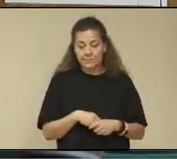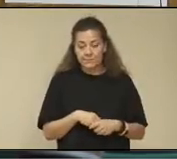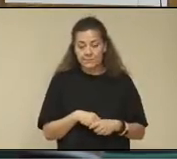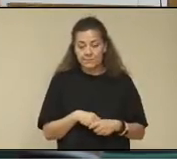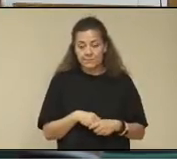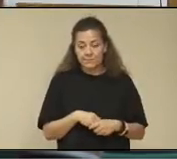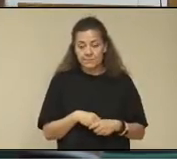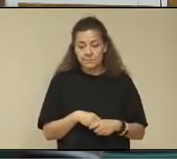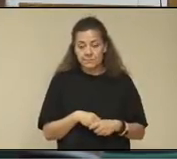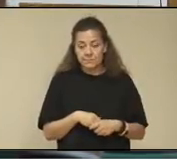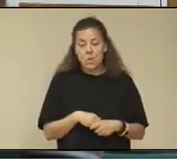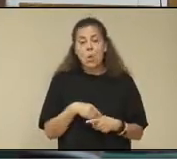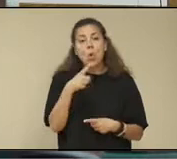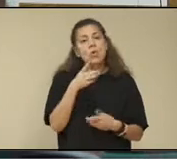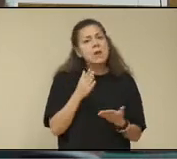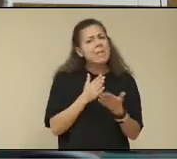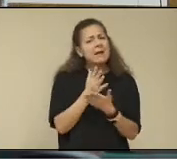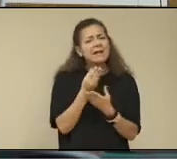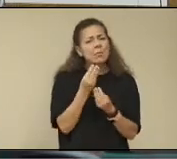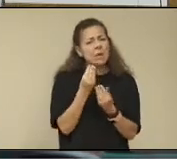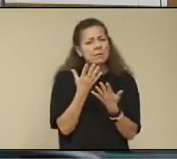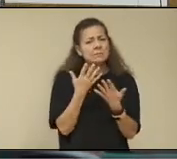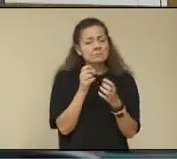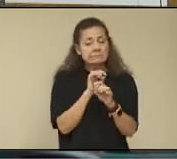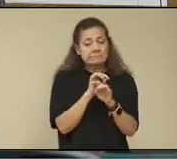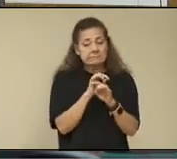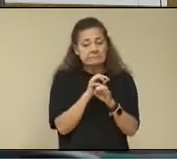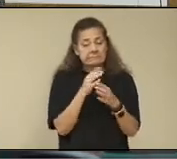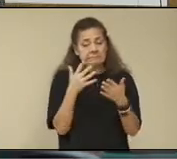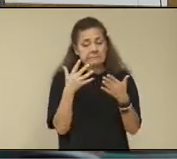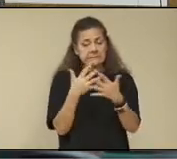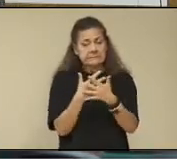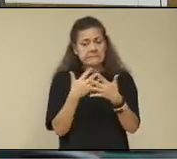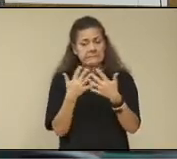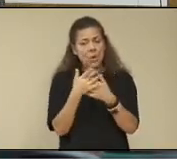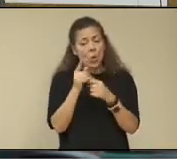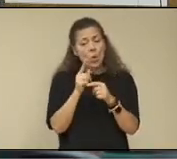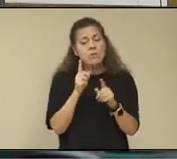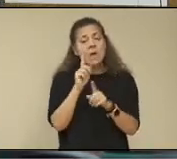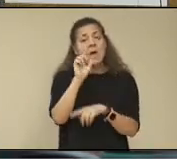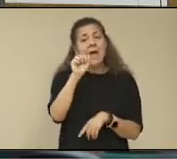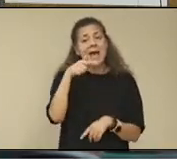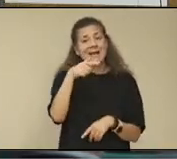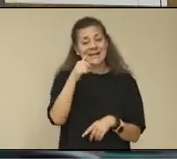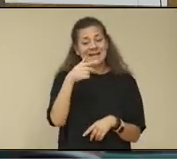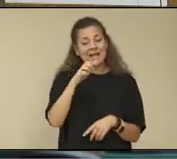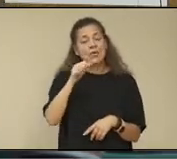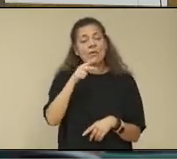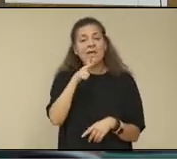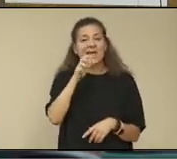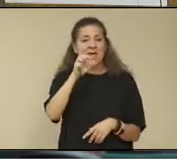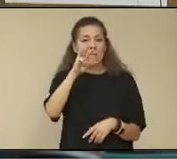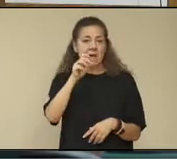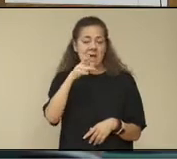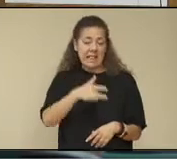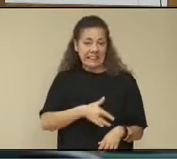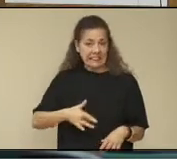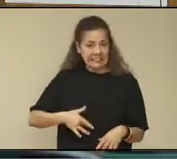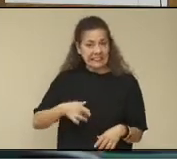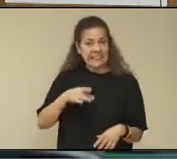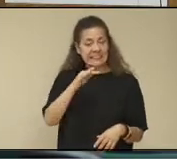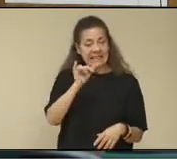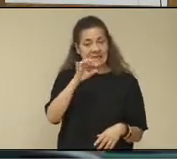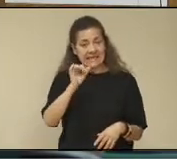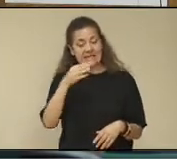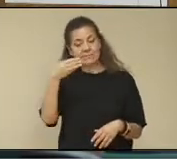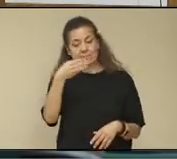una parte muy inmunogénica de un antígeno de la hepatitis B. Es decir, han hecho una